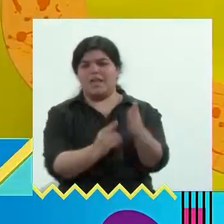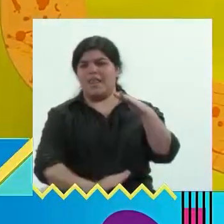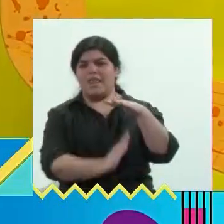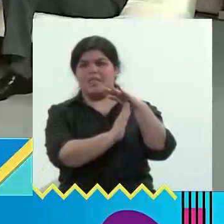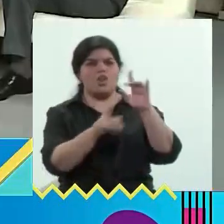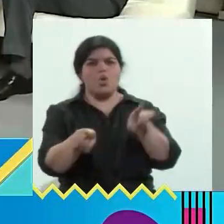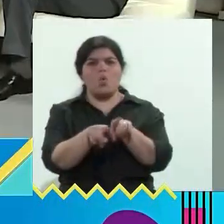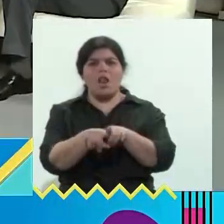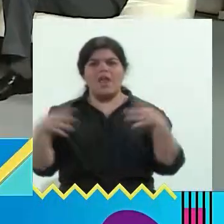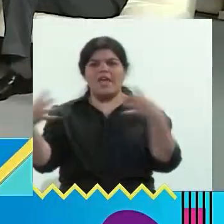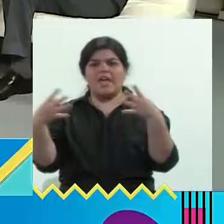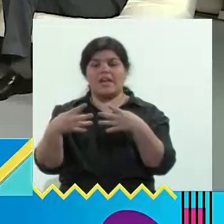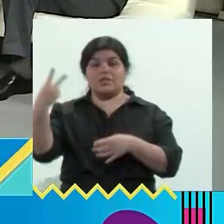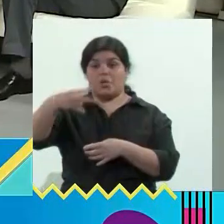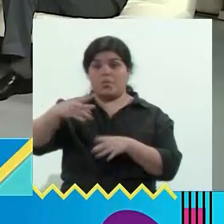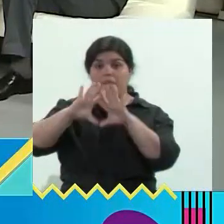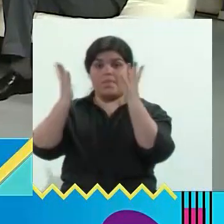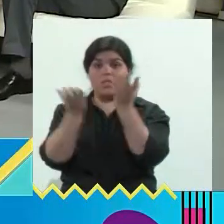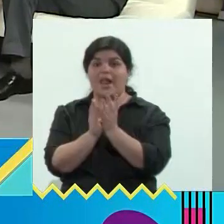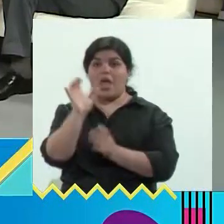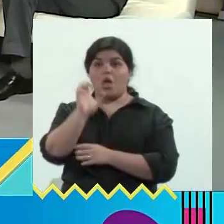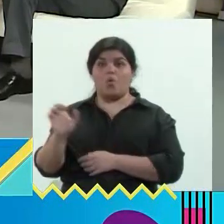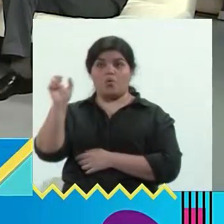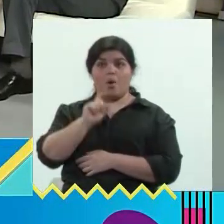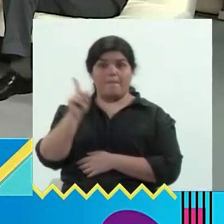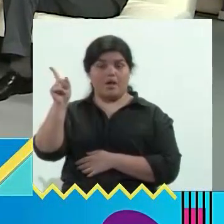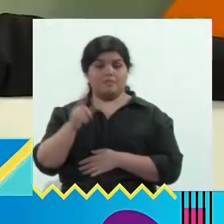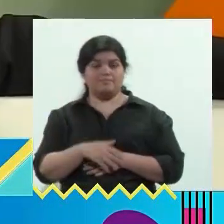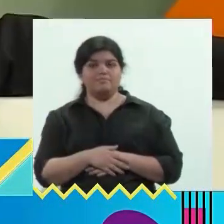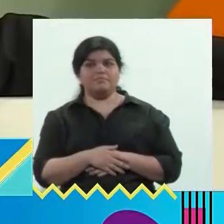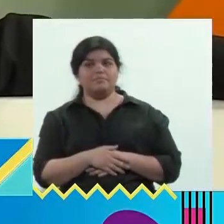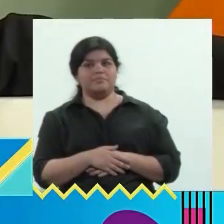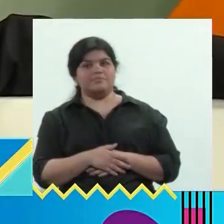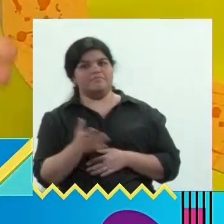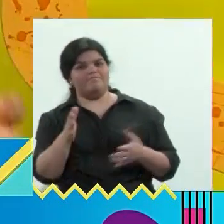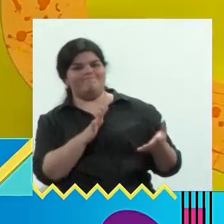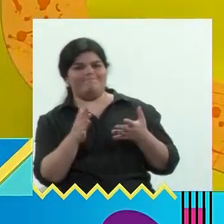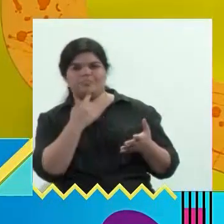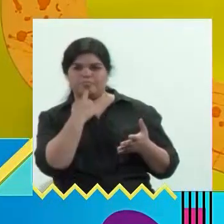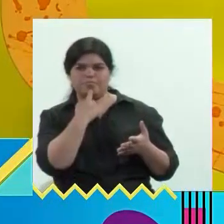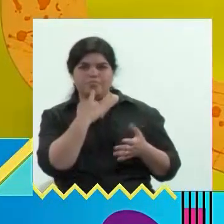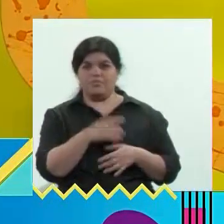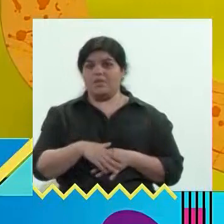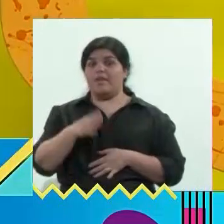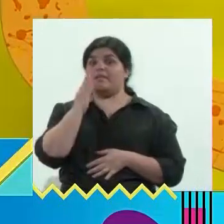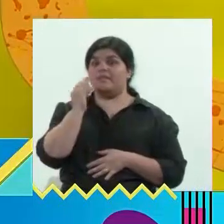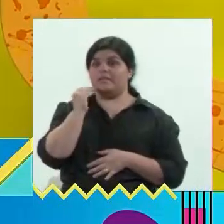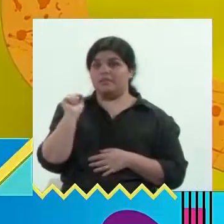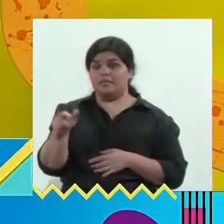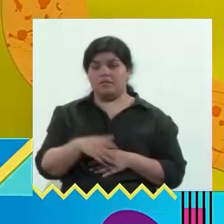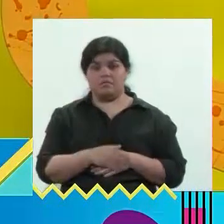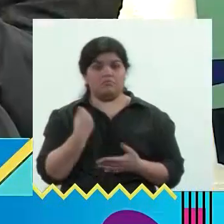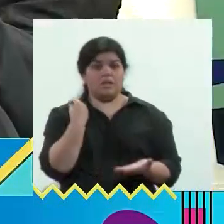Mundial, ¿no? En Europa. ¿Antes Churchill, o después? No, Churchill en Lo de antes, Inglaterra. media duda. En Inglaterra han habido